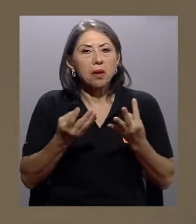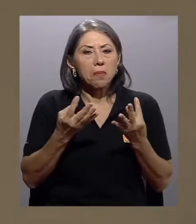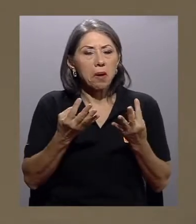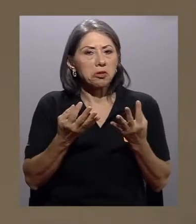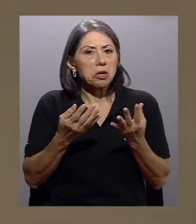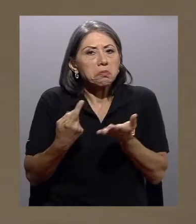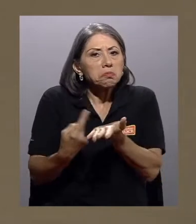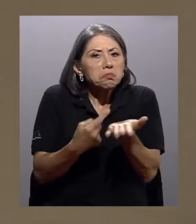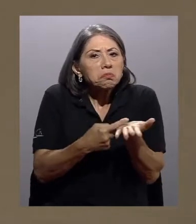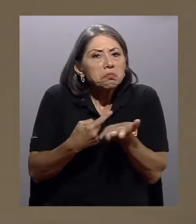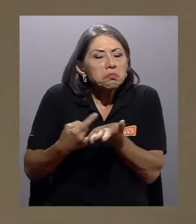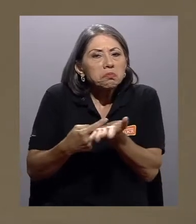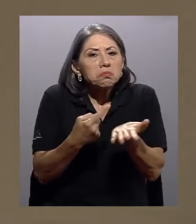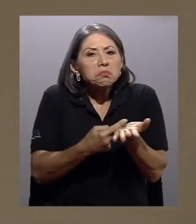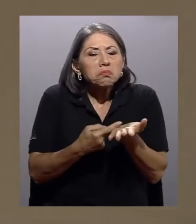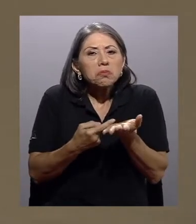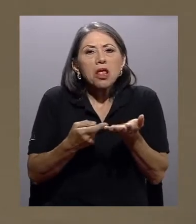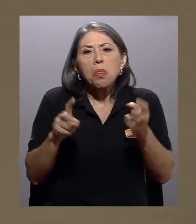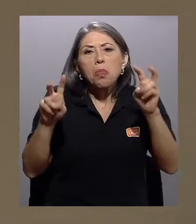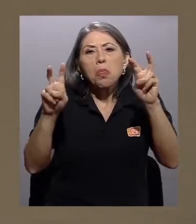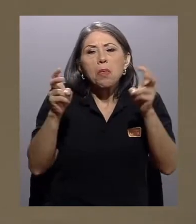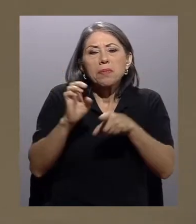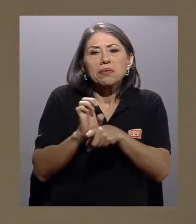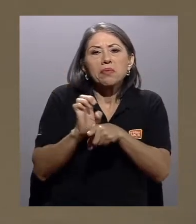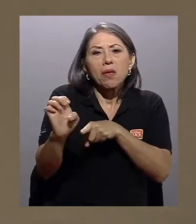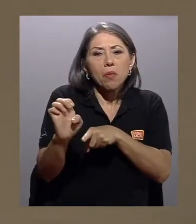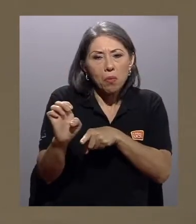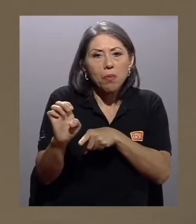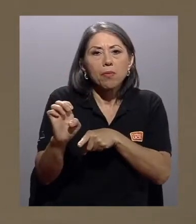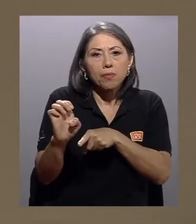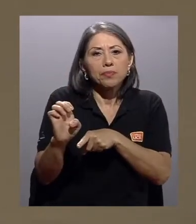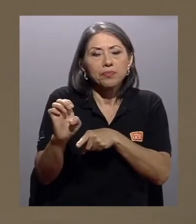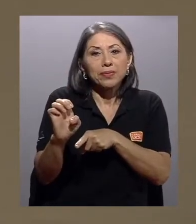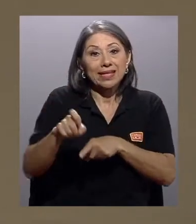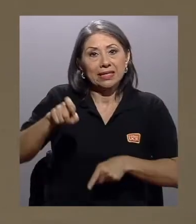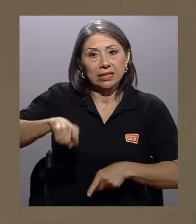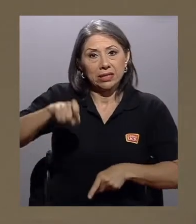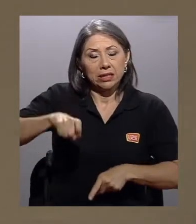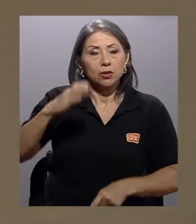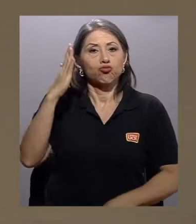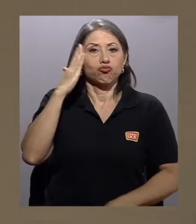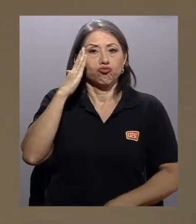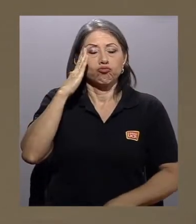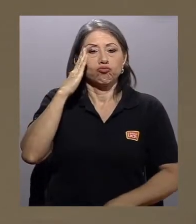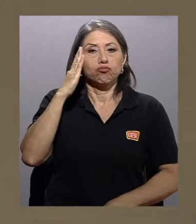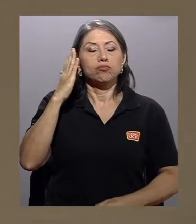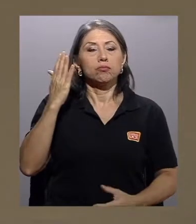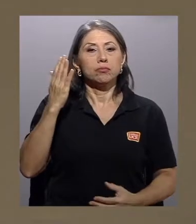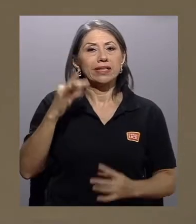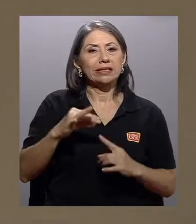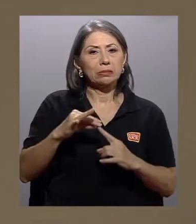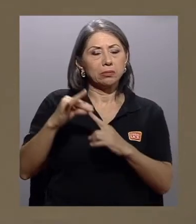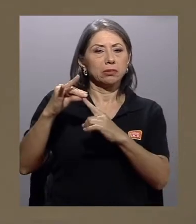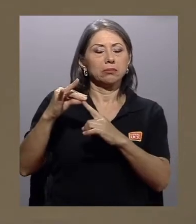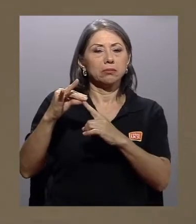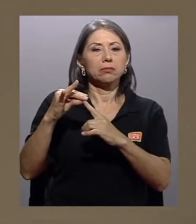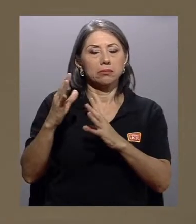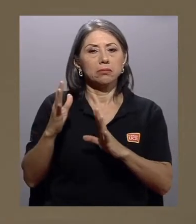a tratar de discutir algunos de los aspectos éticos que es necesario tomar en cuenta, sobre